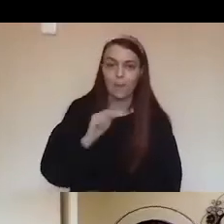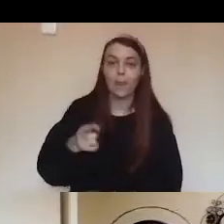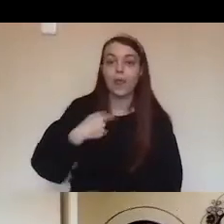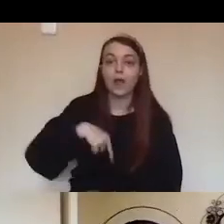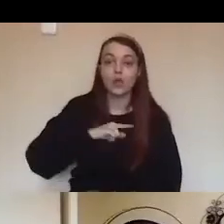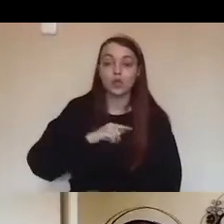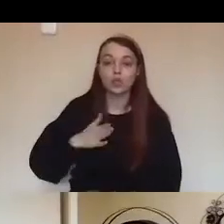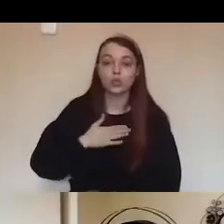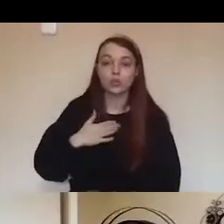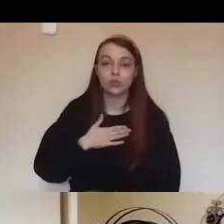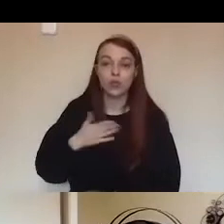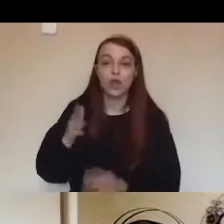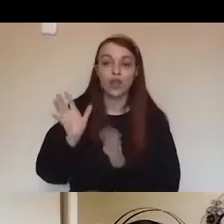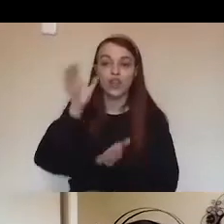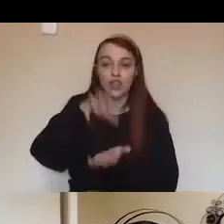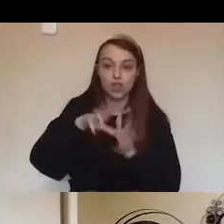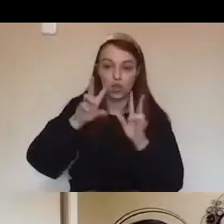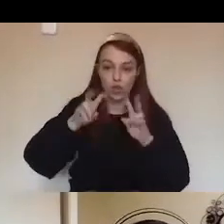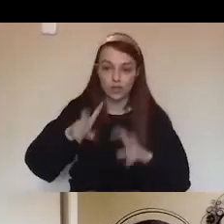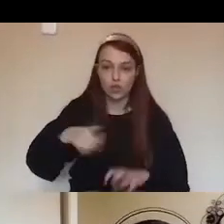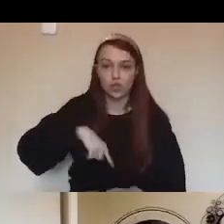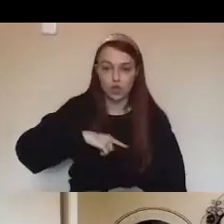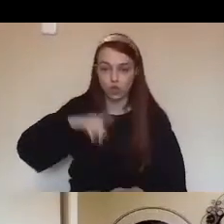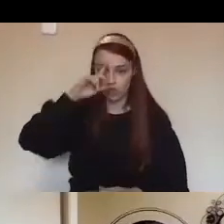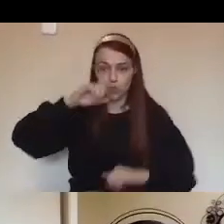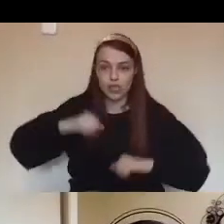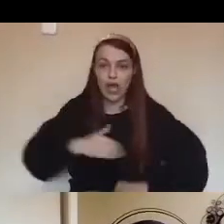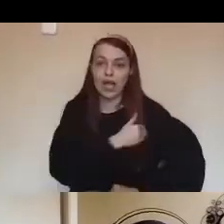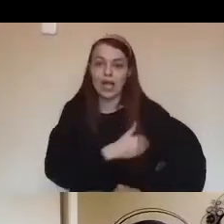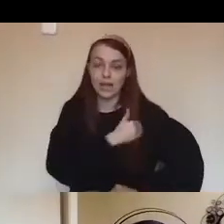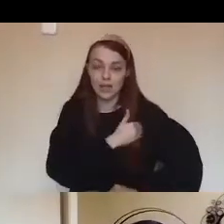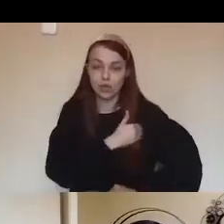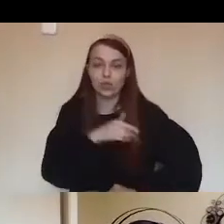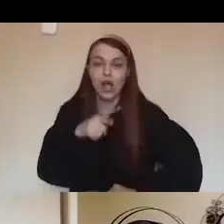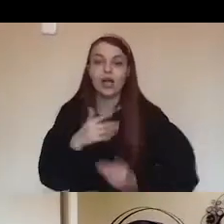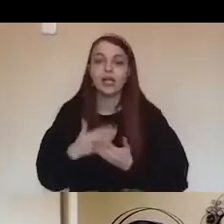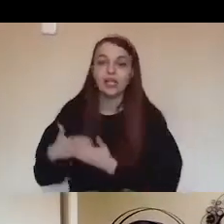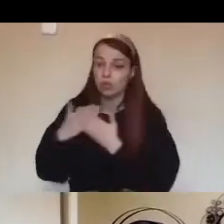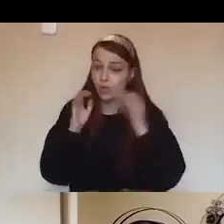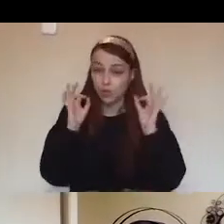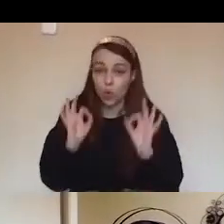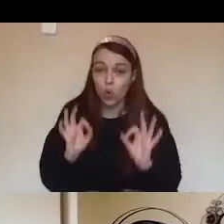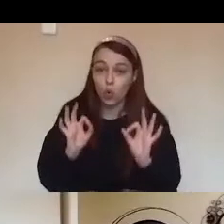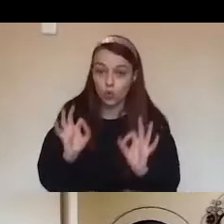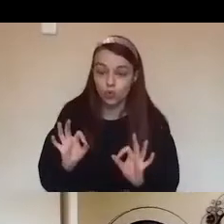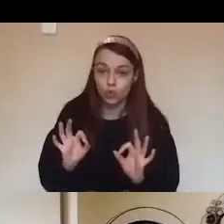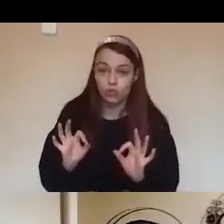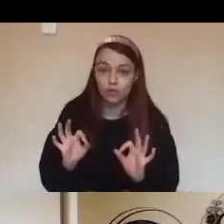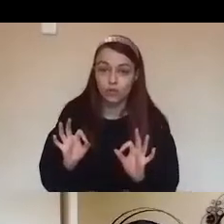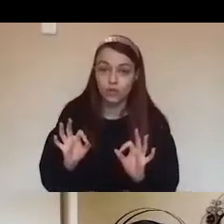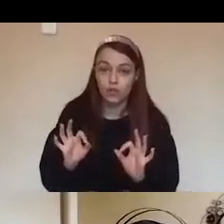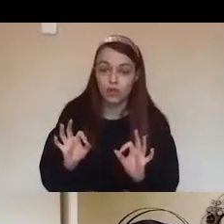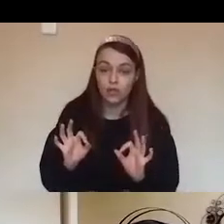centro de investigación, somos académicos, en donde estudiamos justamente la